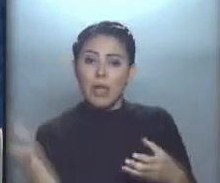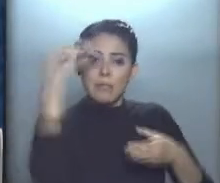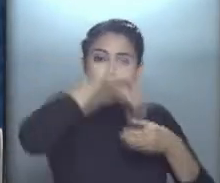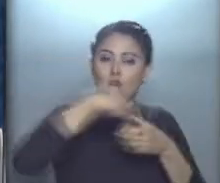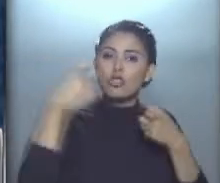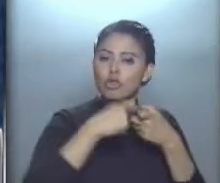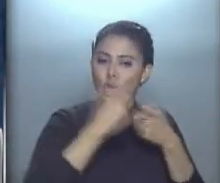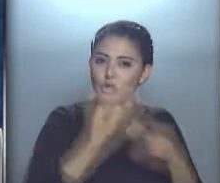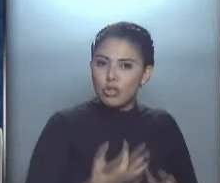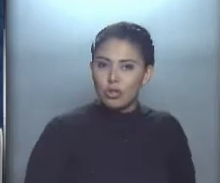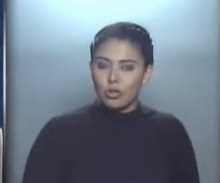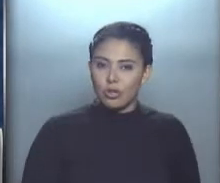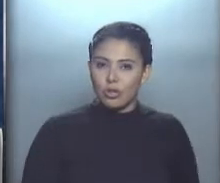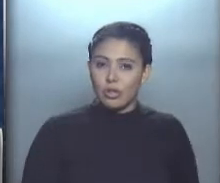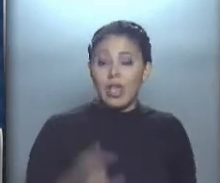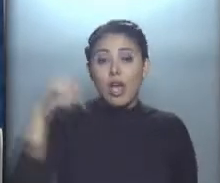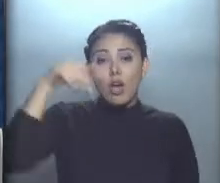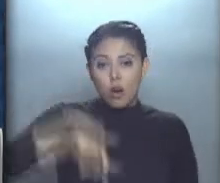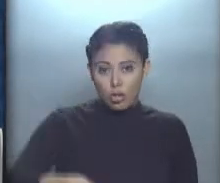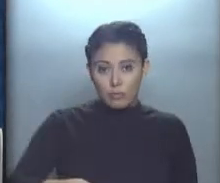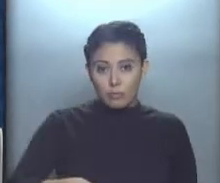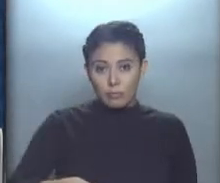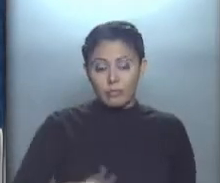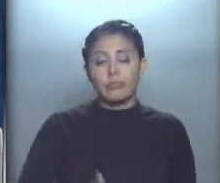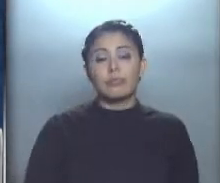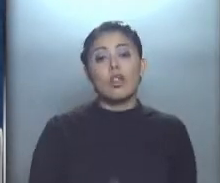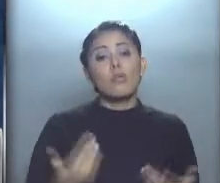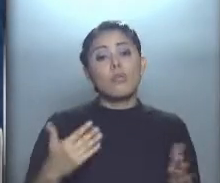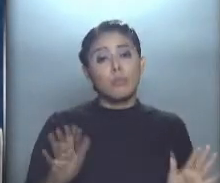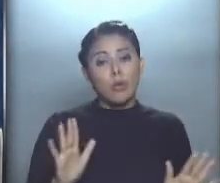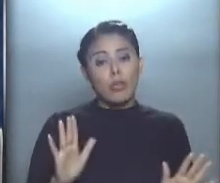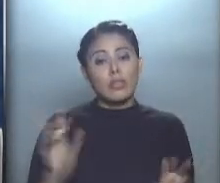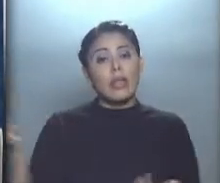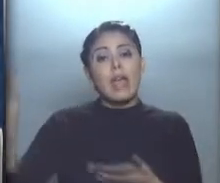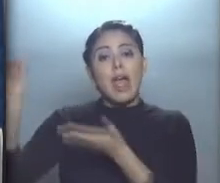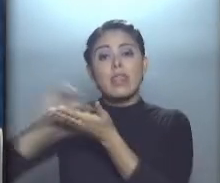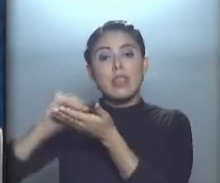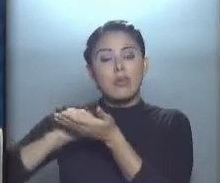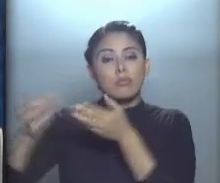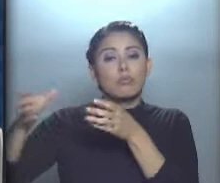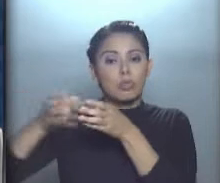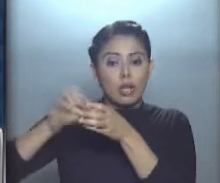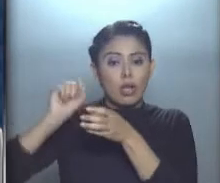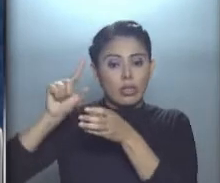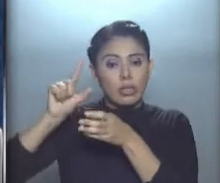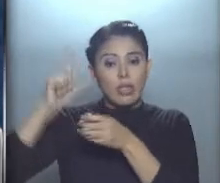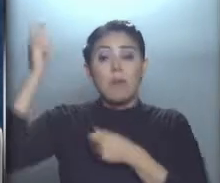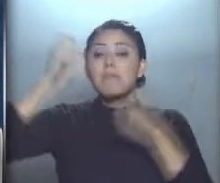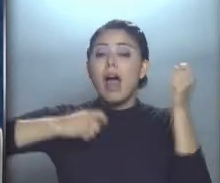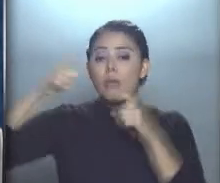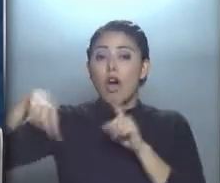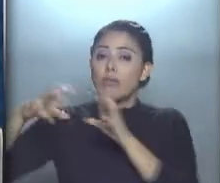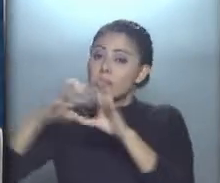pleno y en el día de la fecha se estima que puede ser tratado por la Cámara de Diputados de la República Hermana de